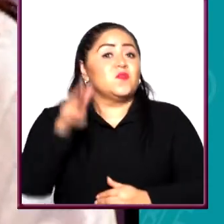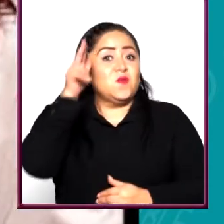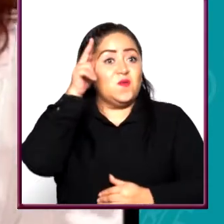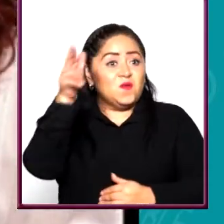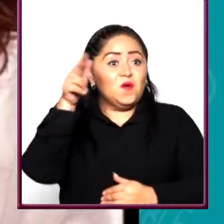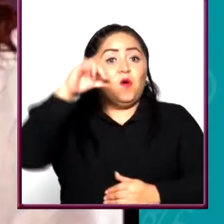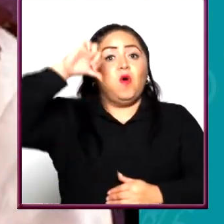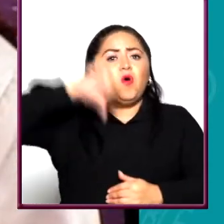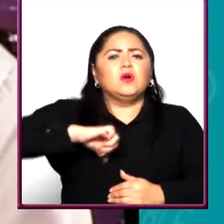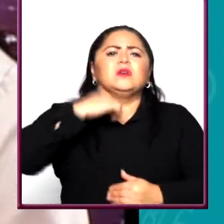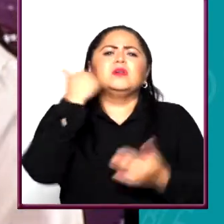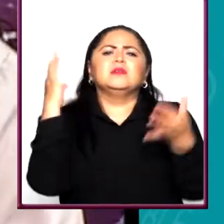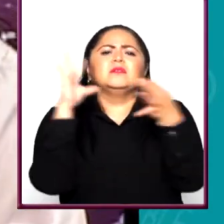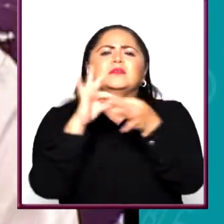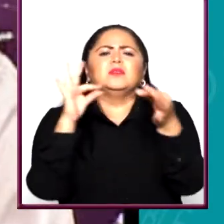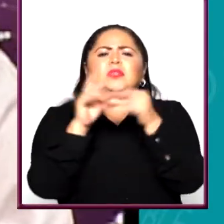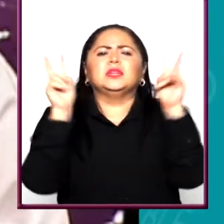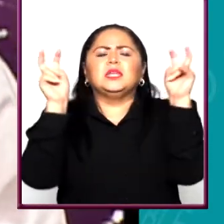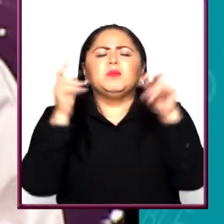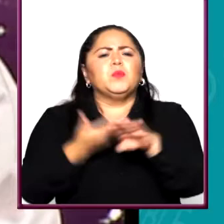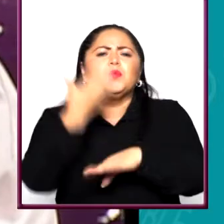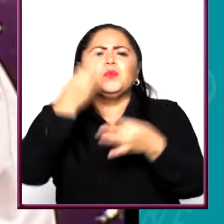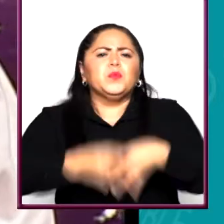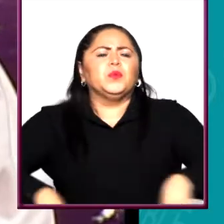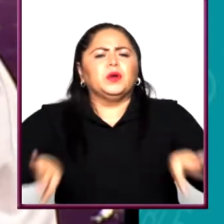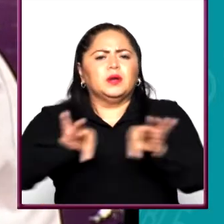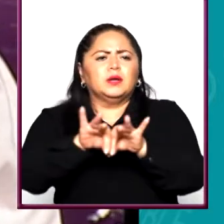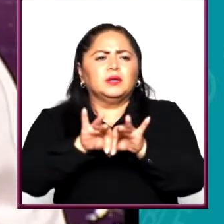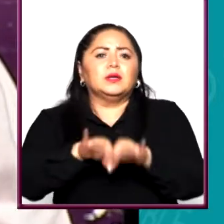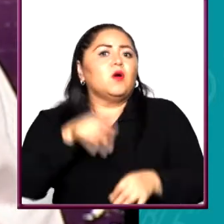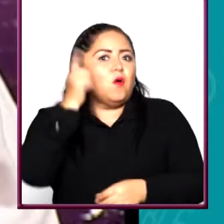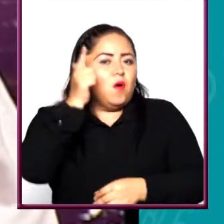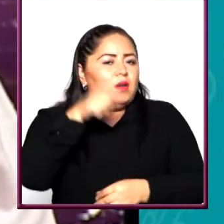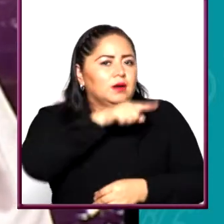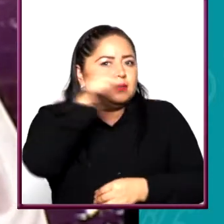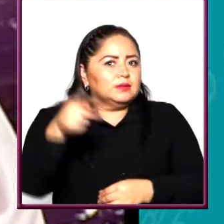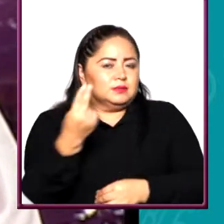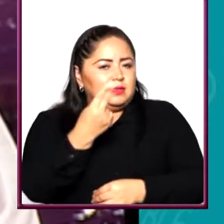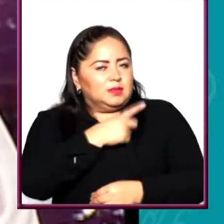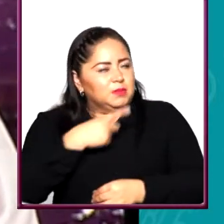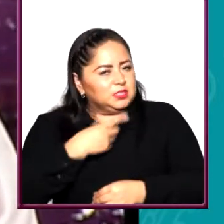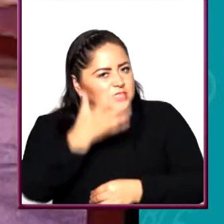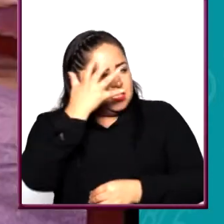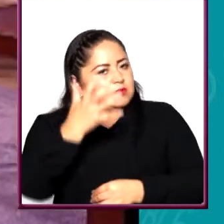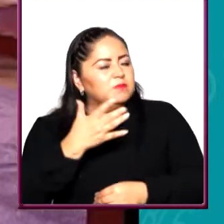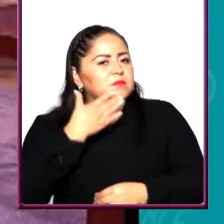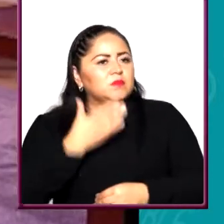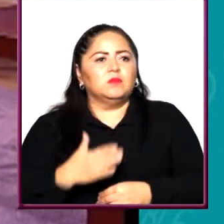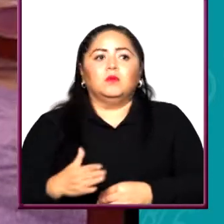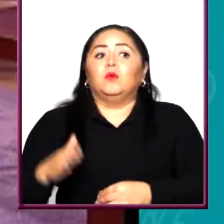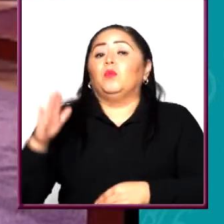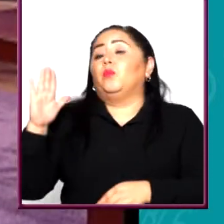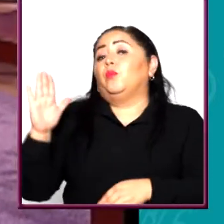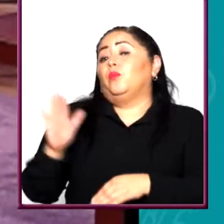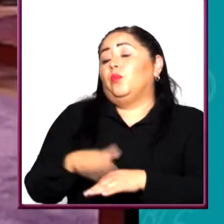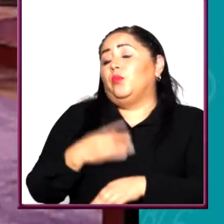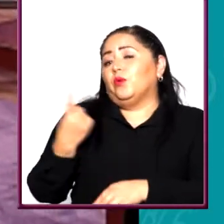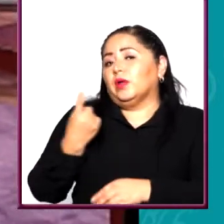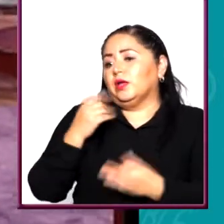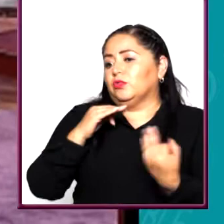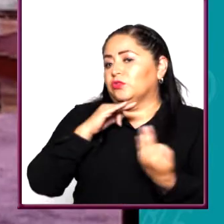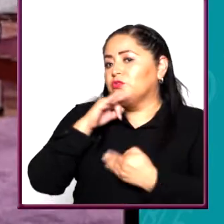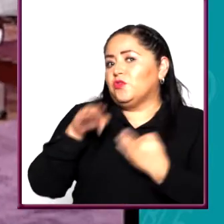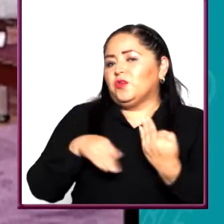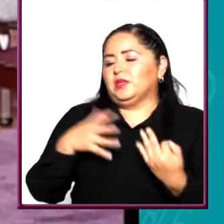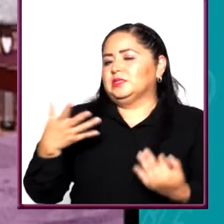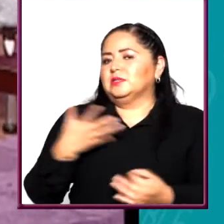Hola, hoy quiero hablarles de un tema muy importante y espero que lo tomen muy en serio. Porque estilo todas